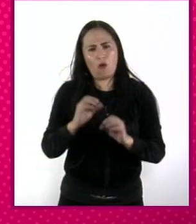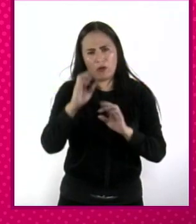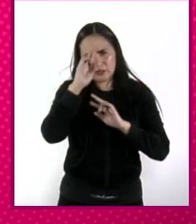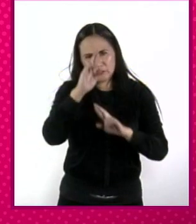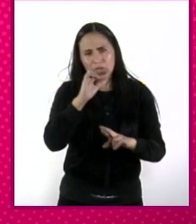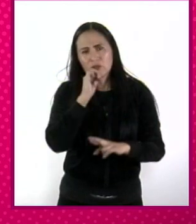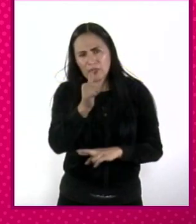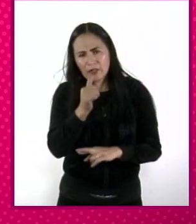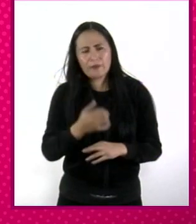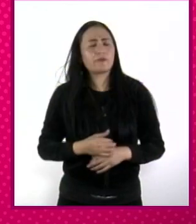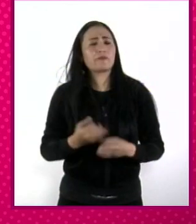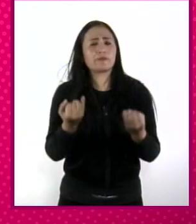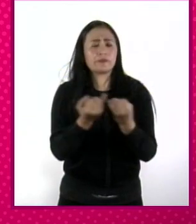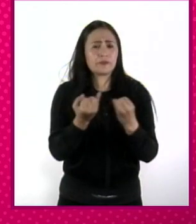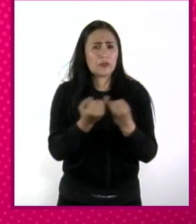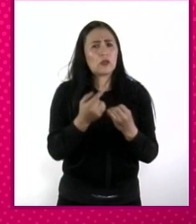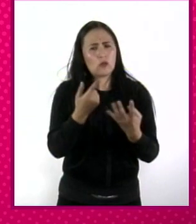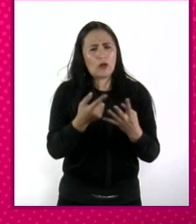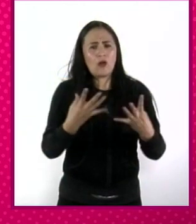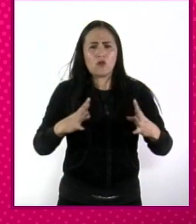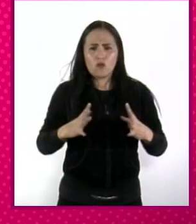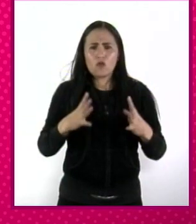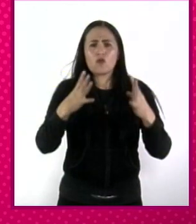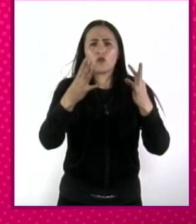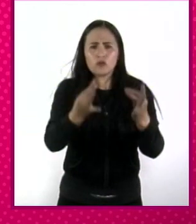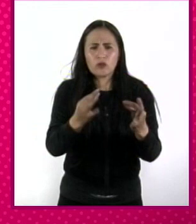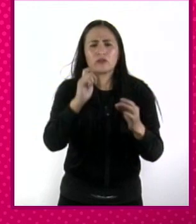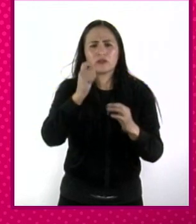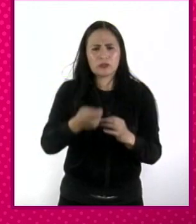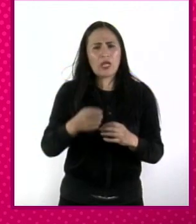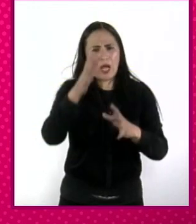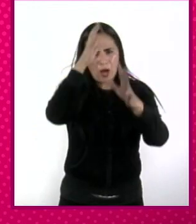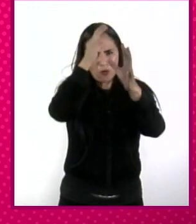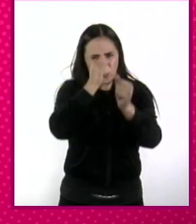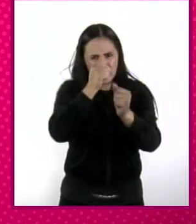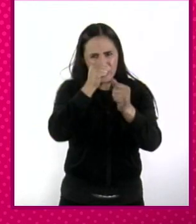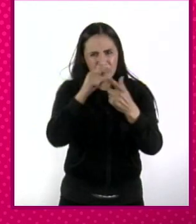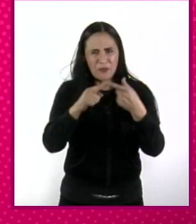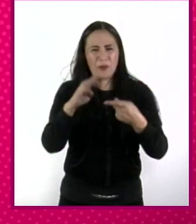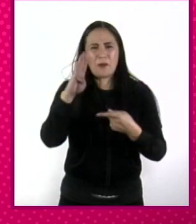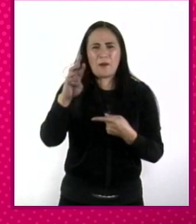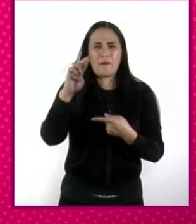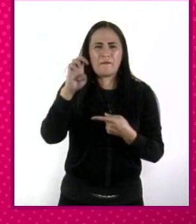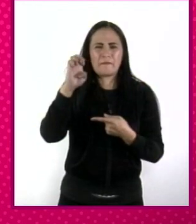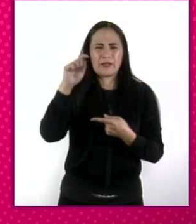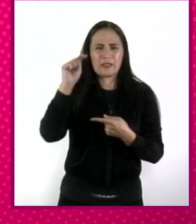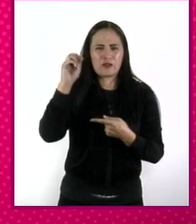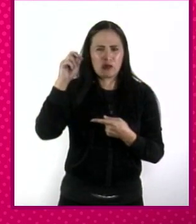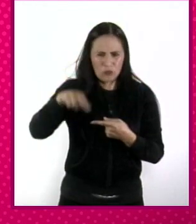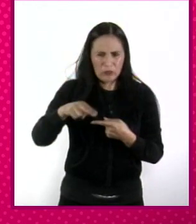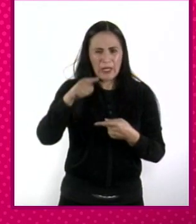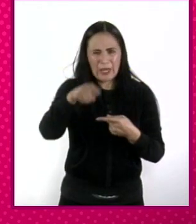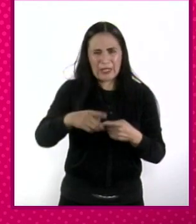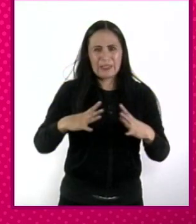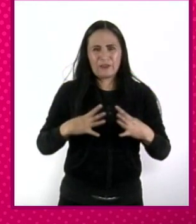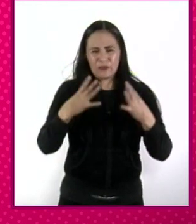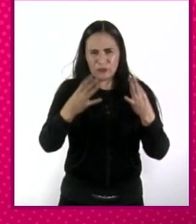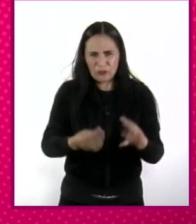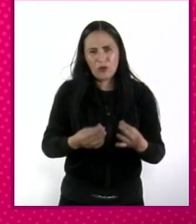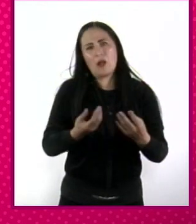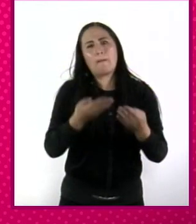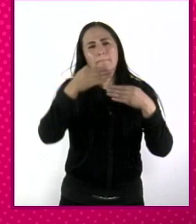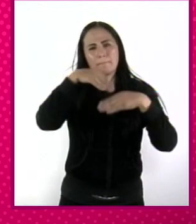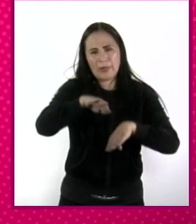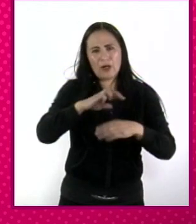tendrían, se constituyó algo muy importante que fueron los acuerdos de Bretton Woods, de los cuales surgió el Fondo Monetario Internacional, el Banco